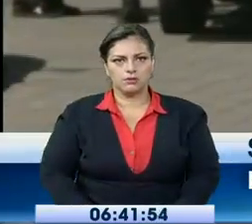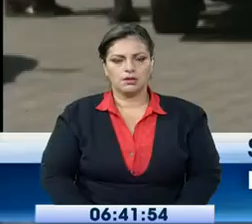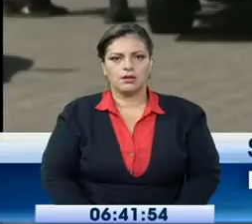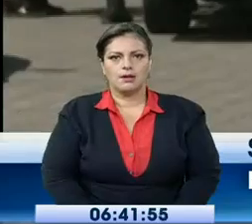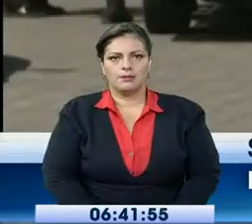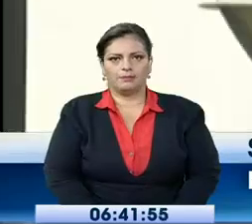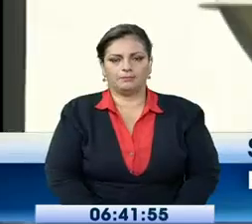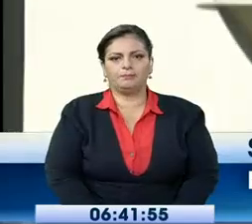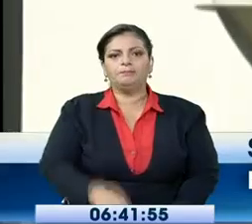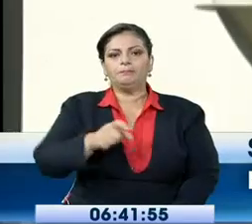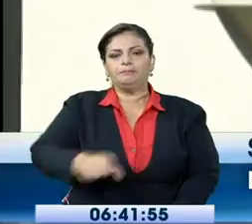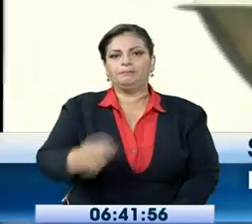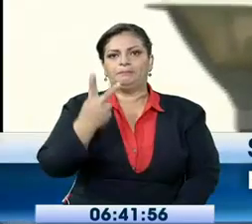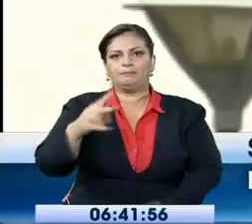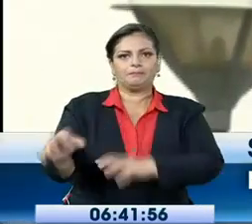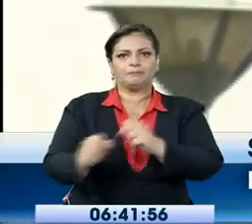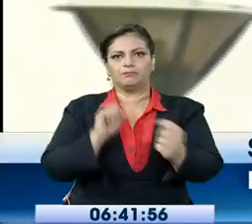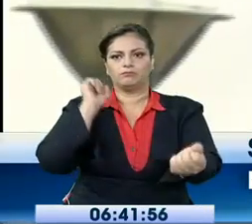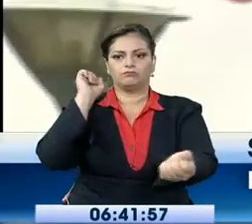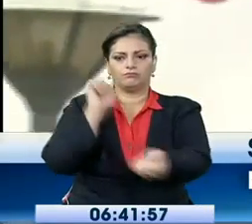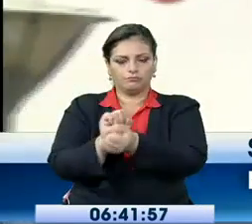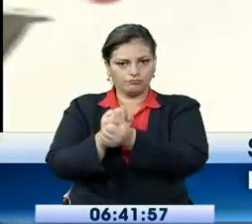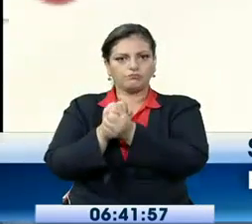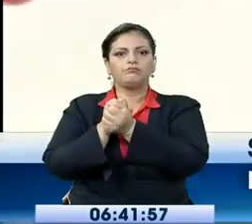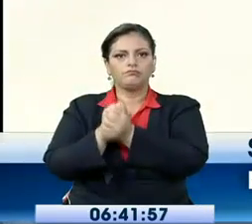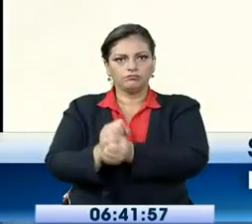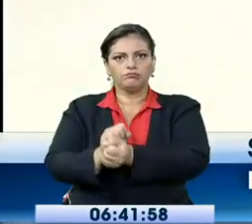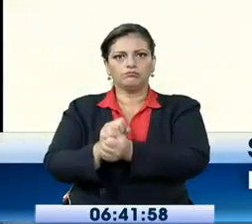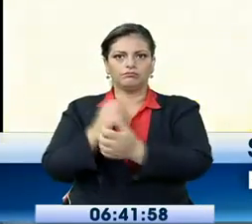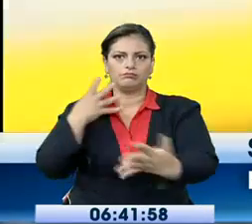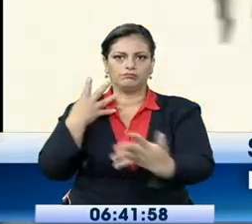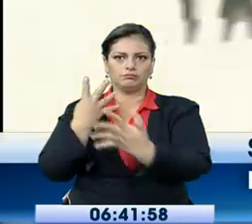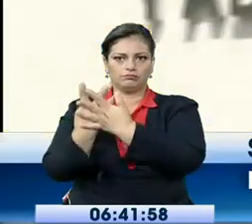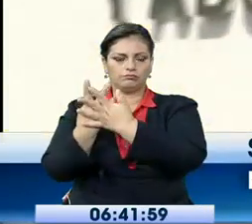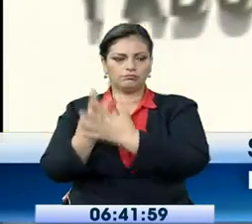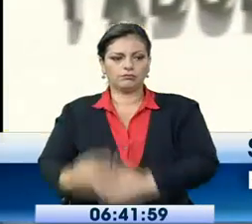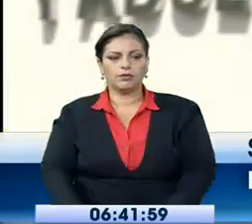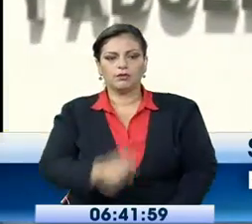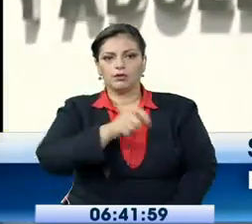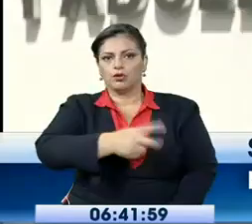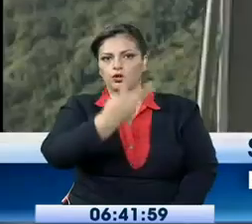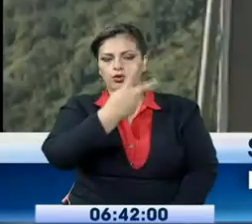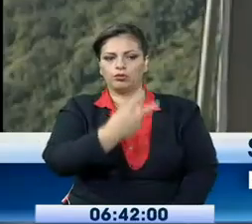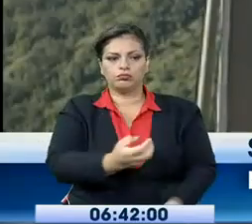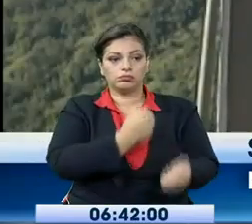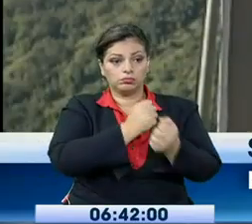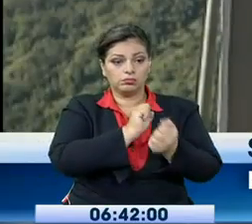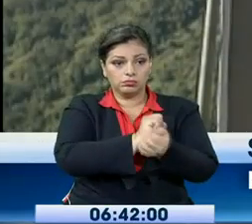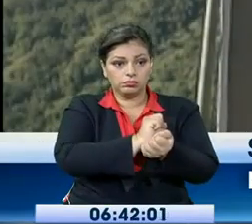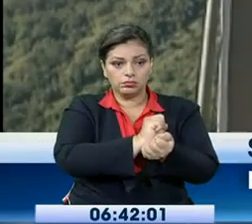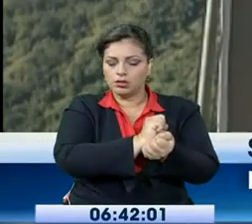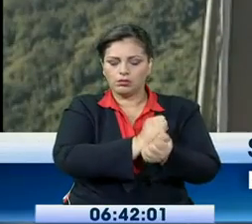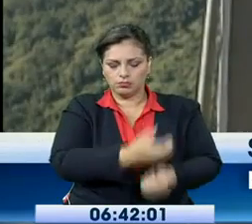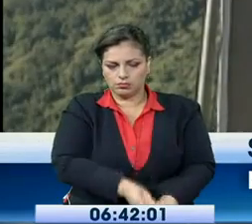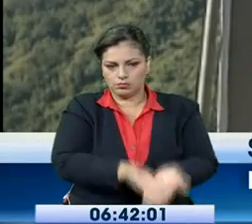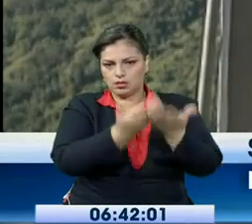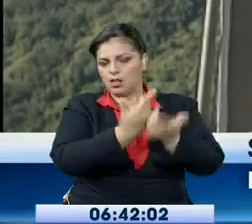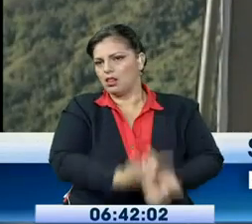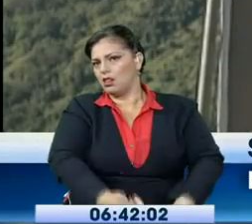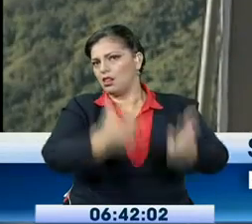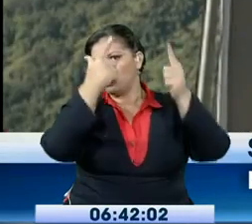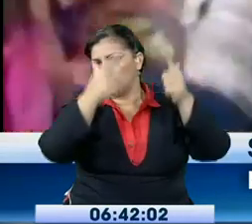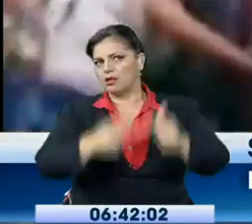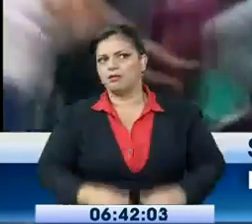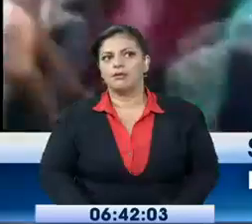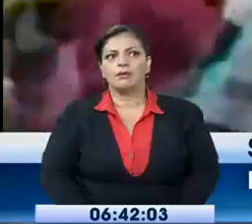de flagrancia, liberando a otras dos que igual fueron aprehendidas el mismo domingo. A la par, se decidió profundizar la